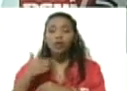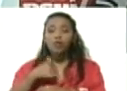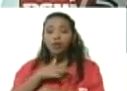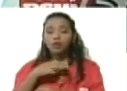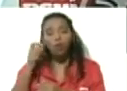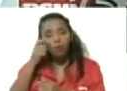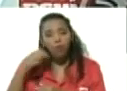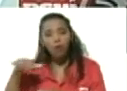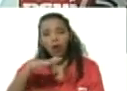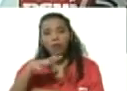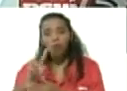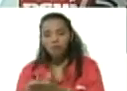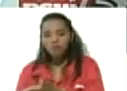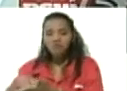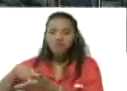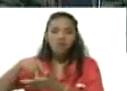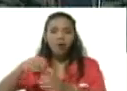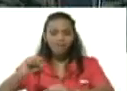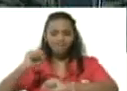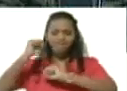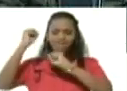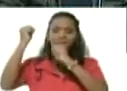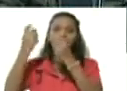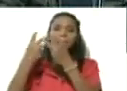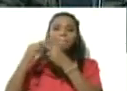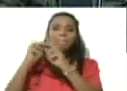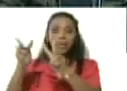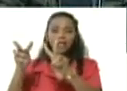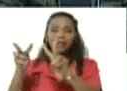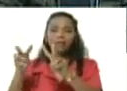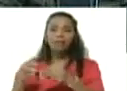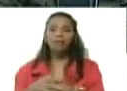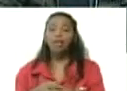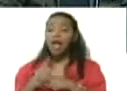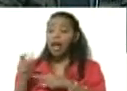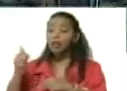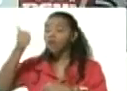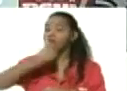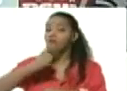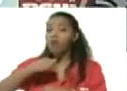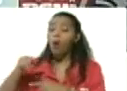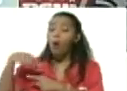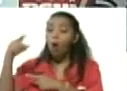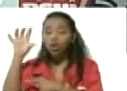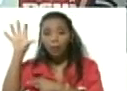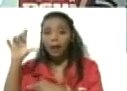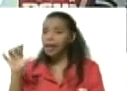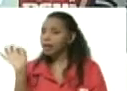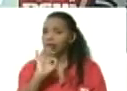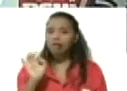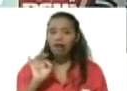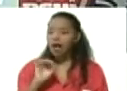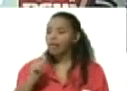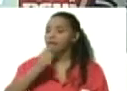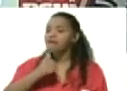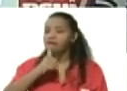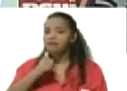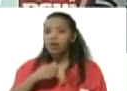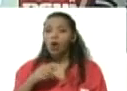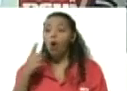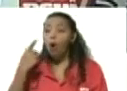levanta victorioso, en paz. Esto no lo ha aguantado ningún otro país, no lo ha aguantado ningún otro